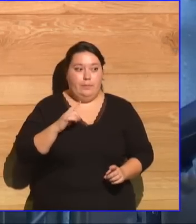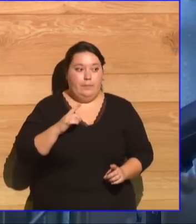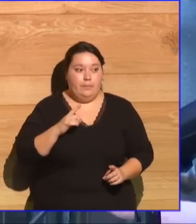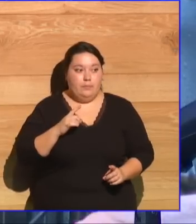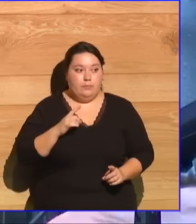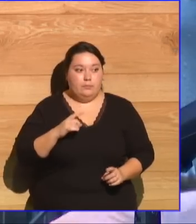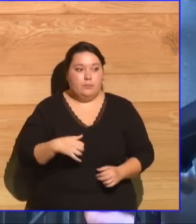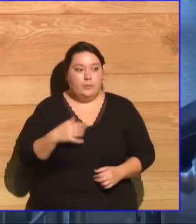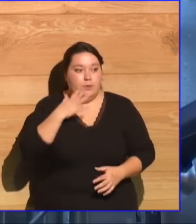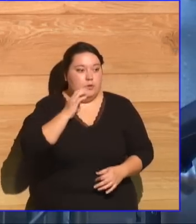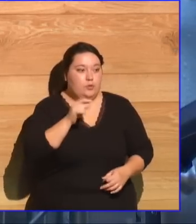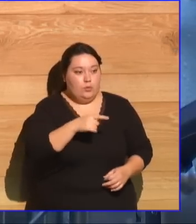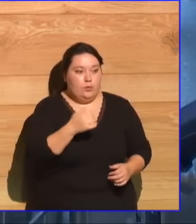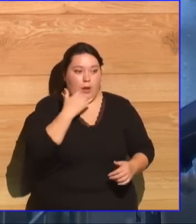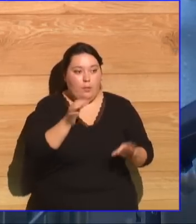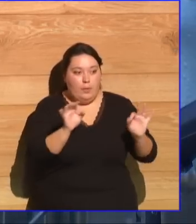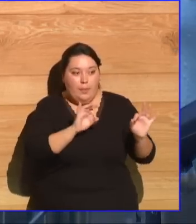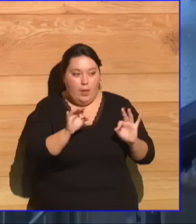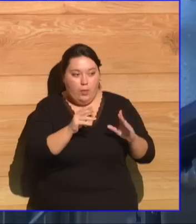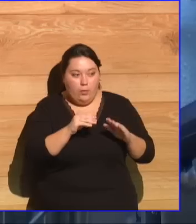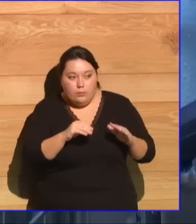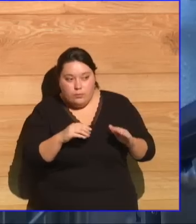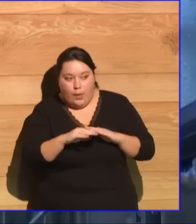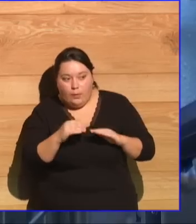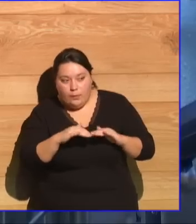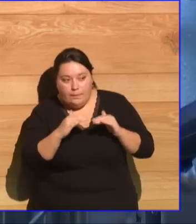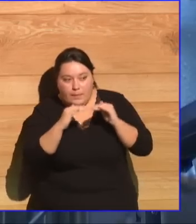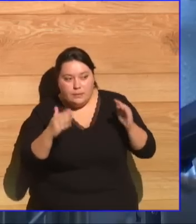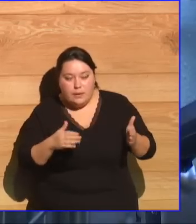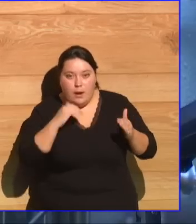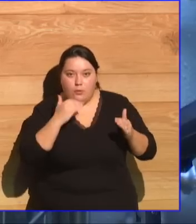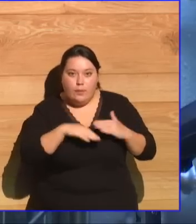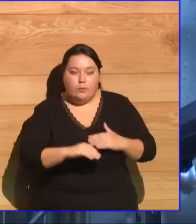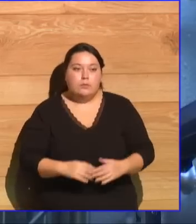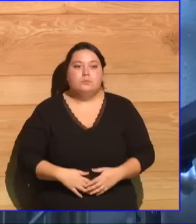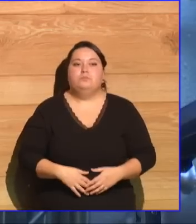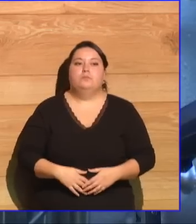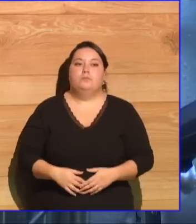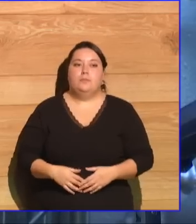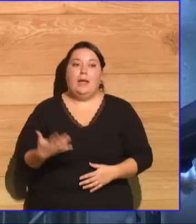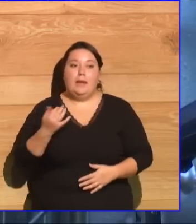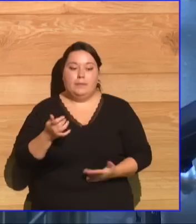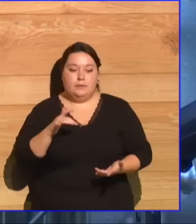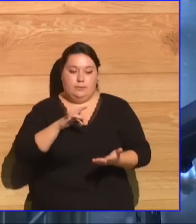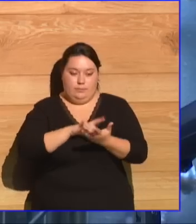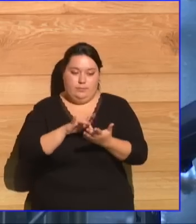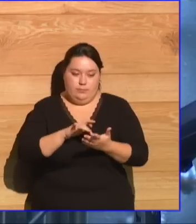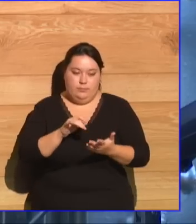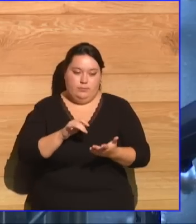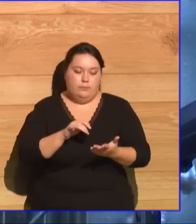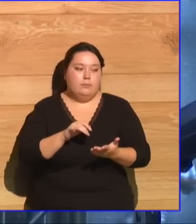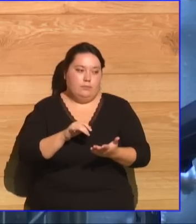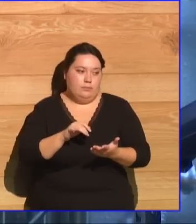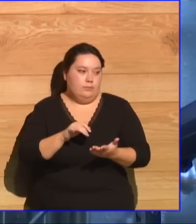puro espirituoso. que tienes ahí preparado? ¿Qué vas a hacer con él? Lo que ocurre con esta película es que, o sea, no sé cuánto queréis